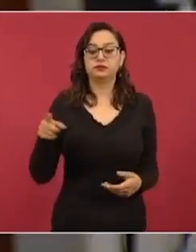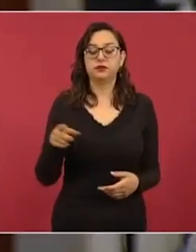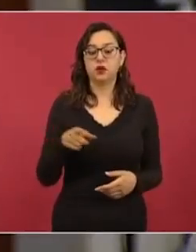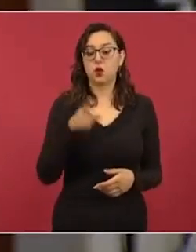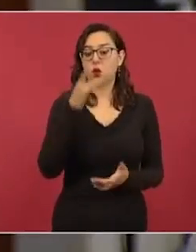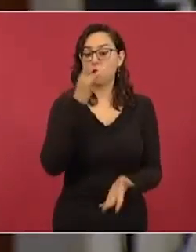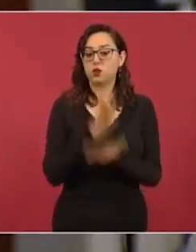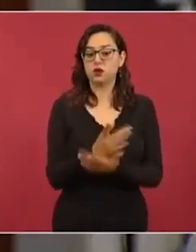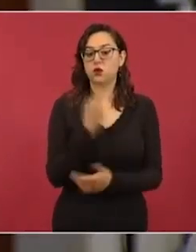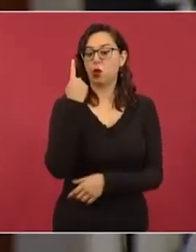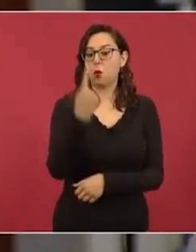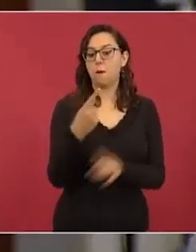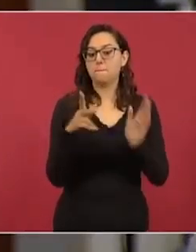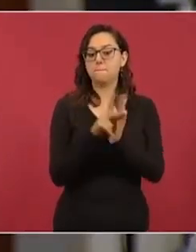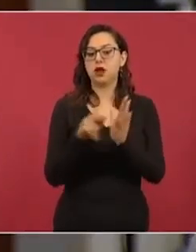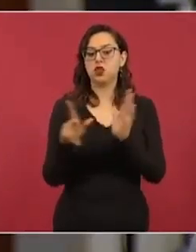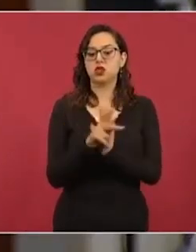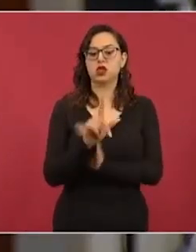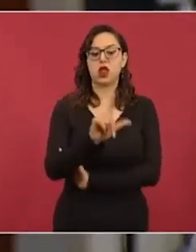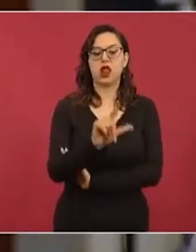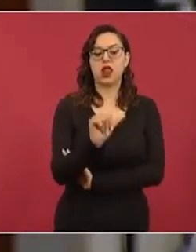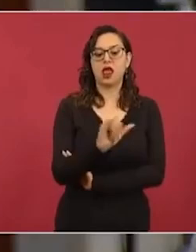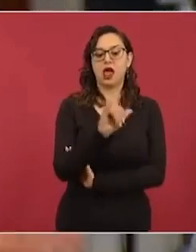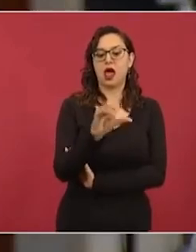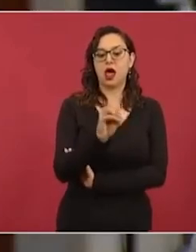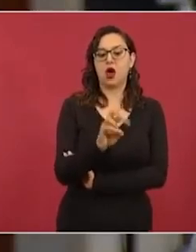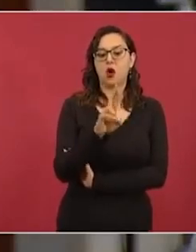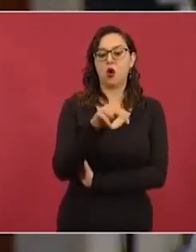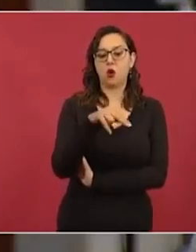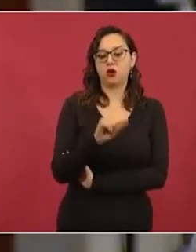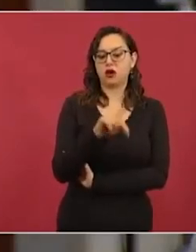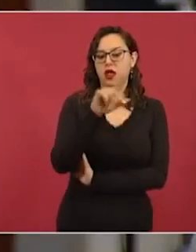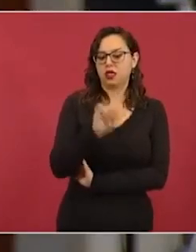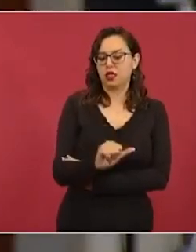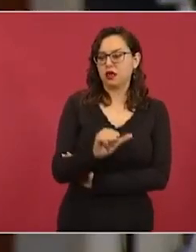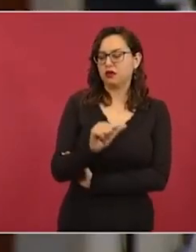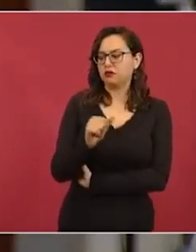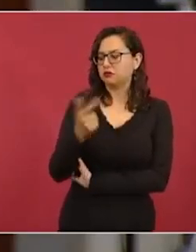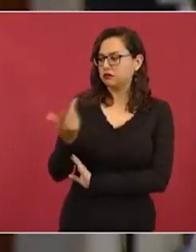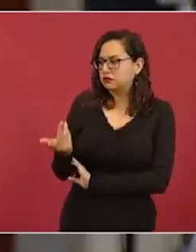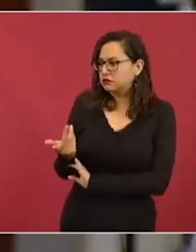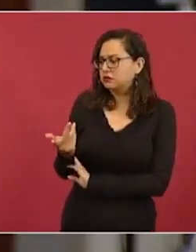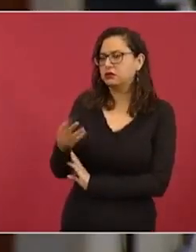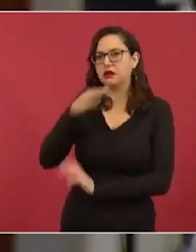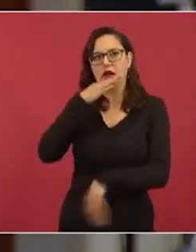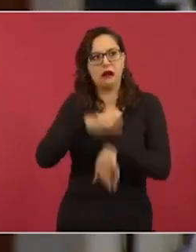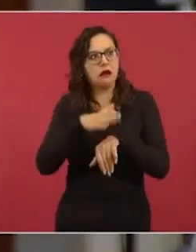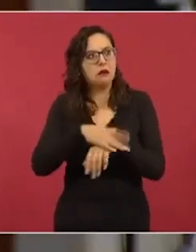La Jornada, pero todos los demás medios de comunicación, nadie decía nada.